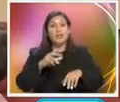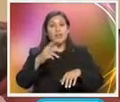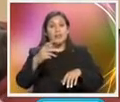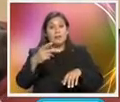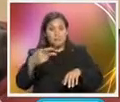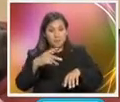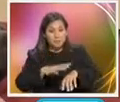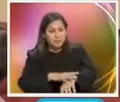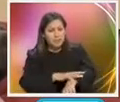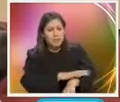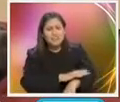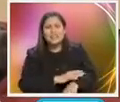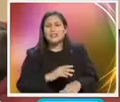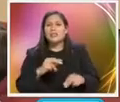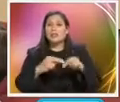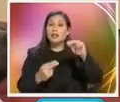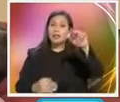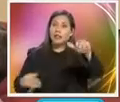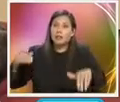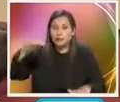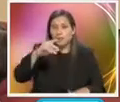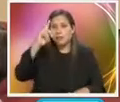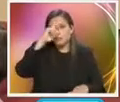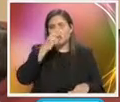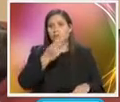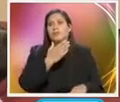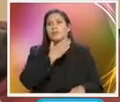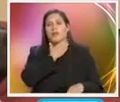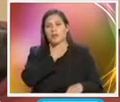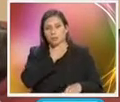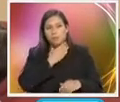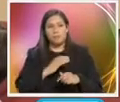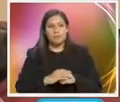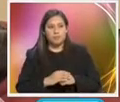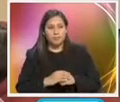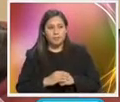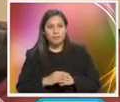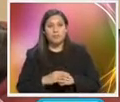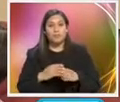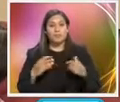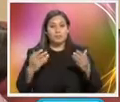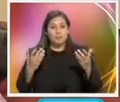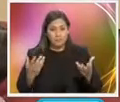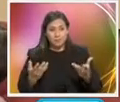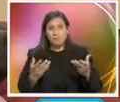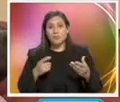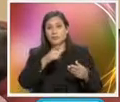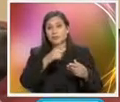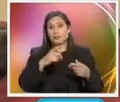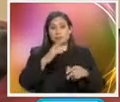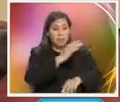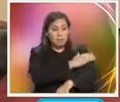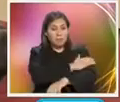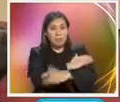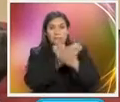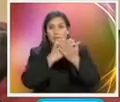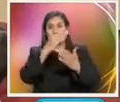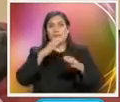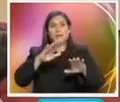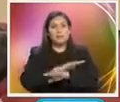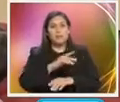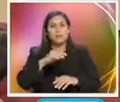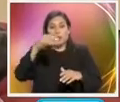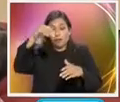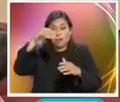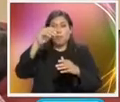me dificulte nadar y que por eso me ahogue. Pero en realidad esa es la razón, o sea, no es tanto que, no sé, que cambie la presión y que eso me vaya a hundir, sino más